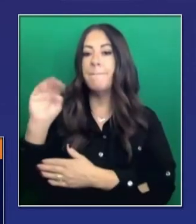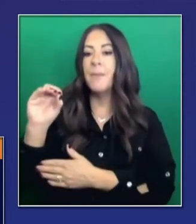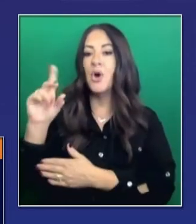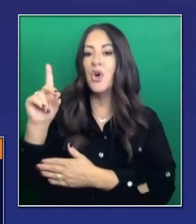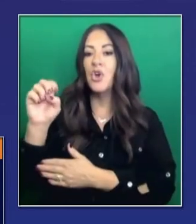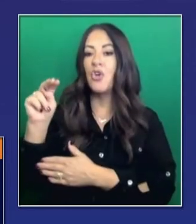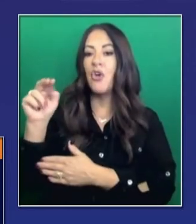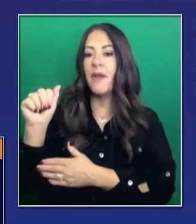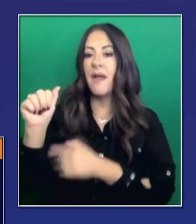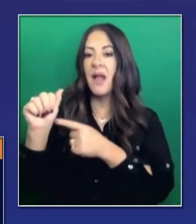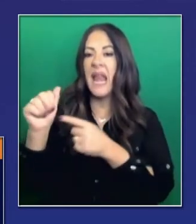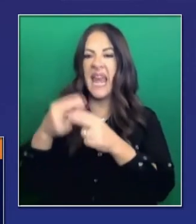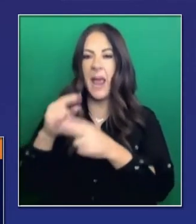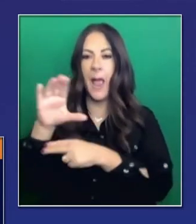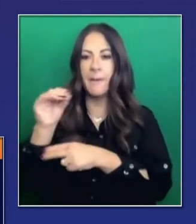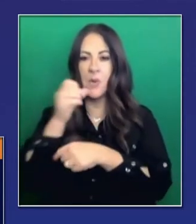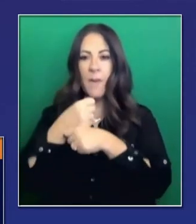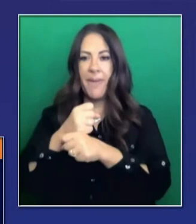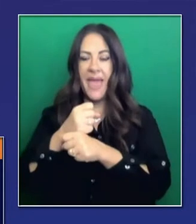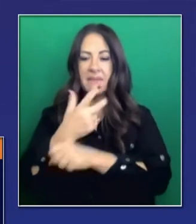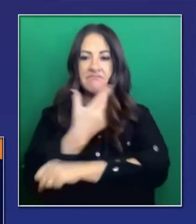administrado